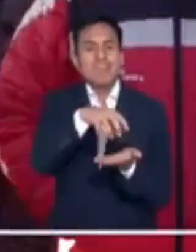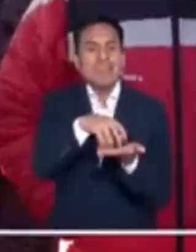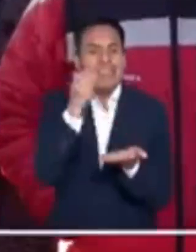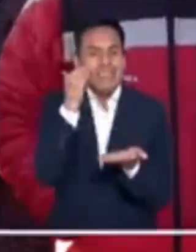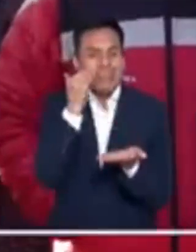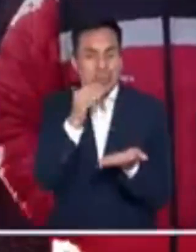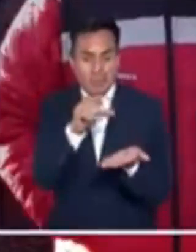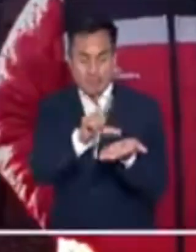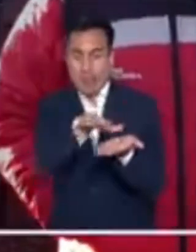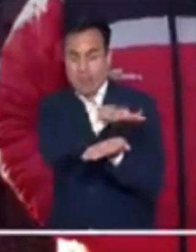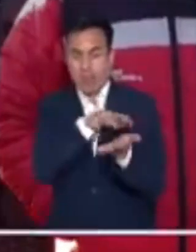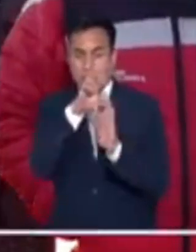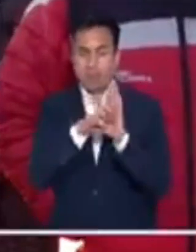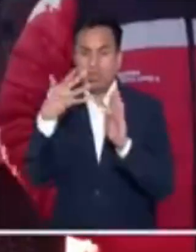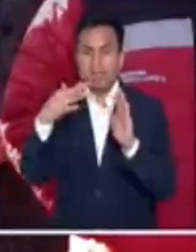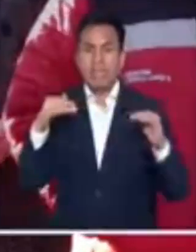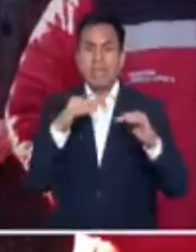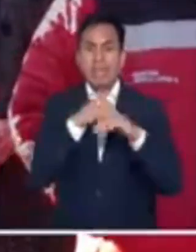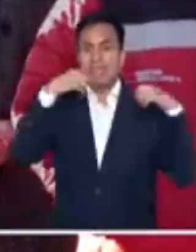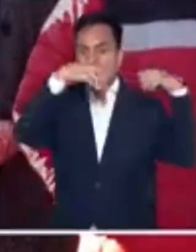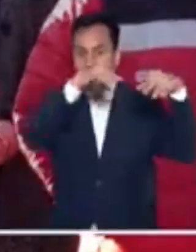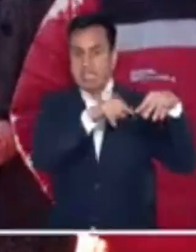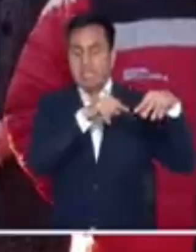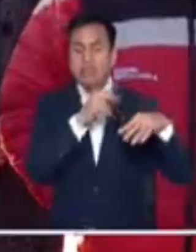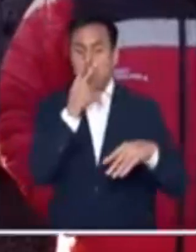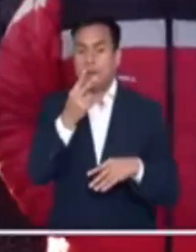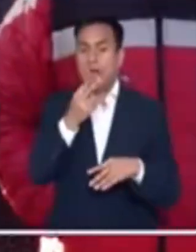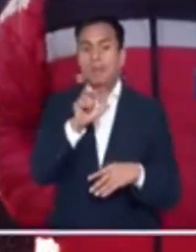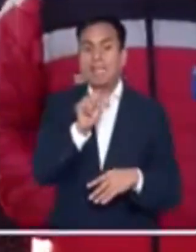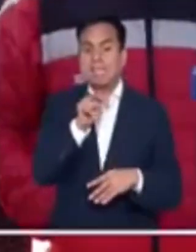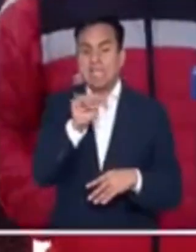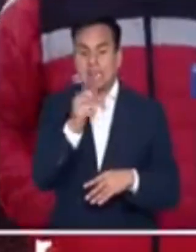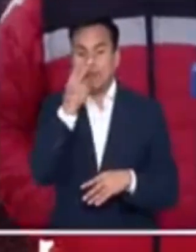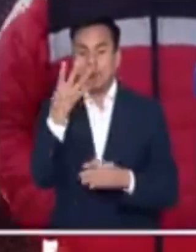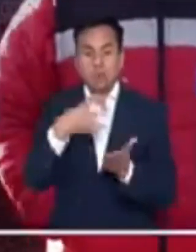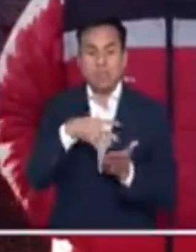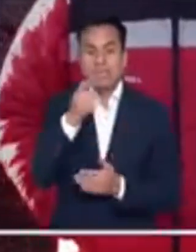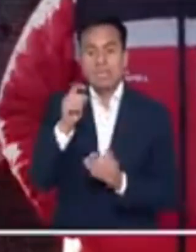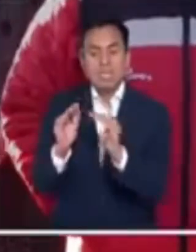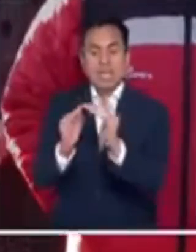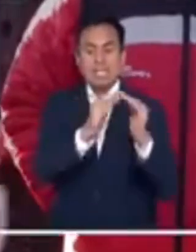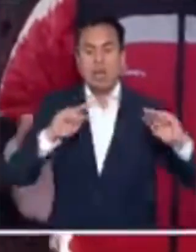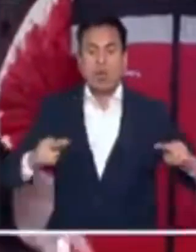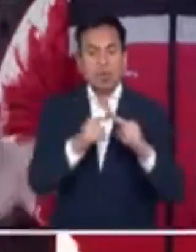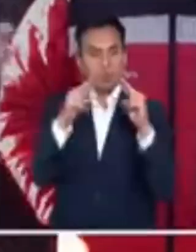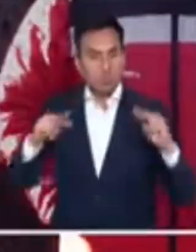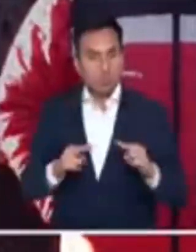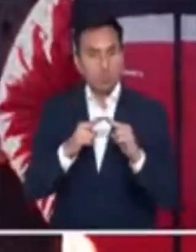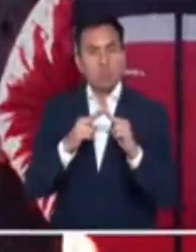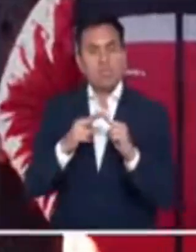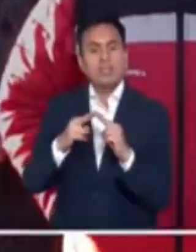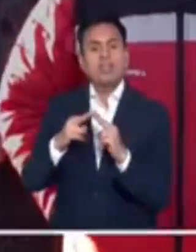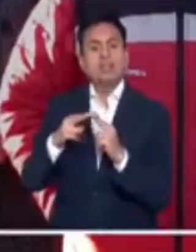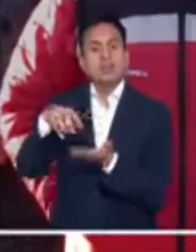otro proyecto muy importante por la Gran Avenida. Si uno va a La Platina, podrá ver 4.100 casas en construcción y una ciudad sanitaria